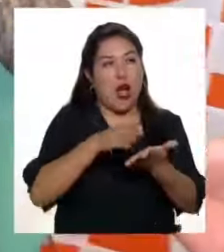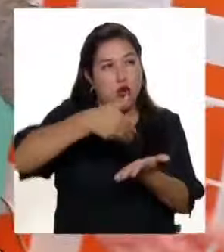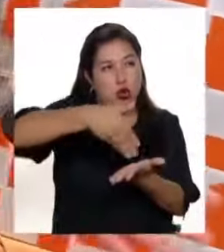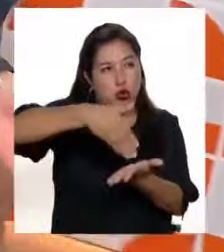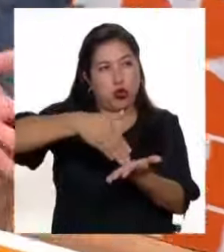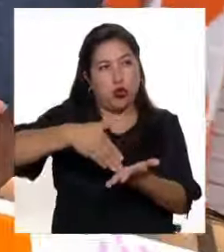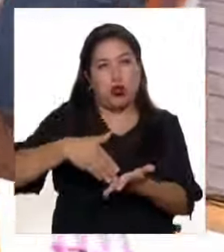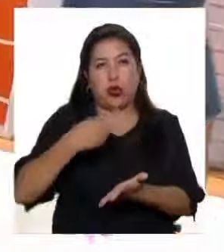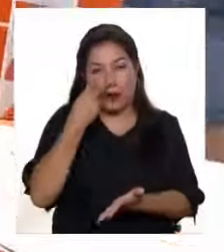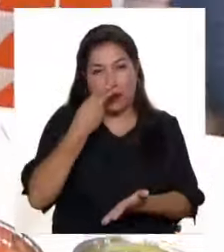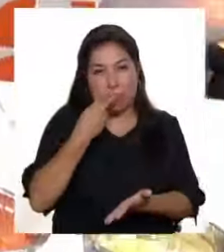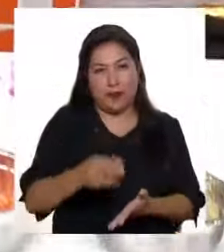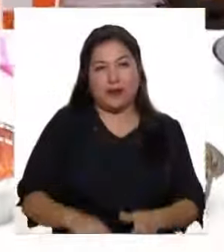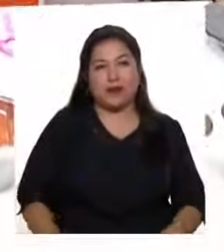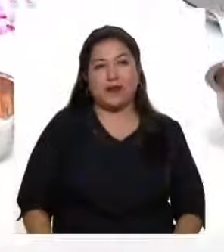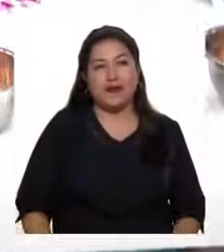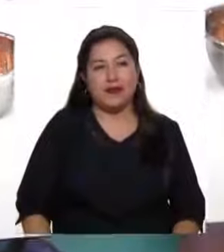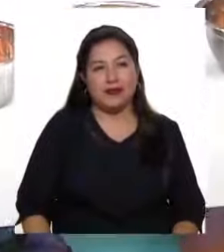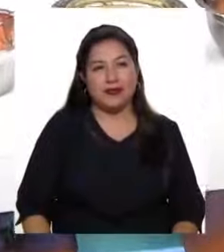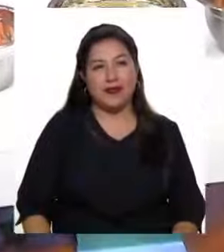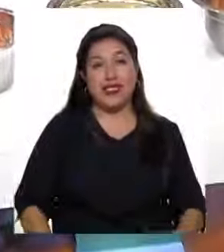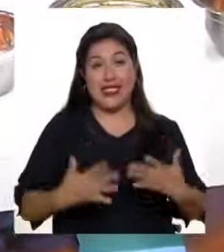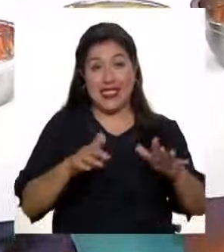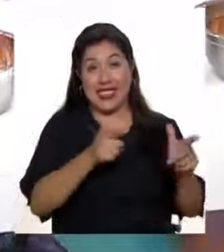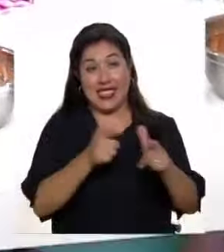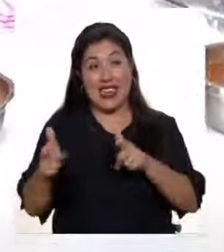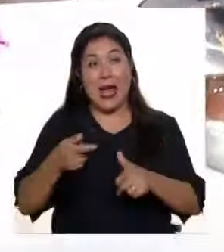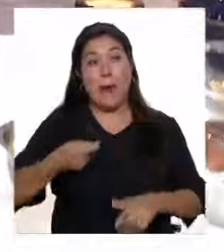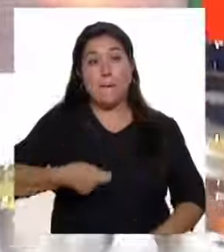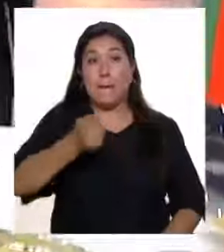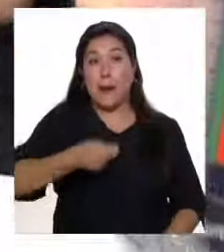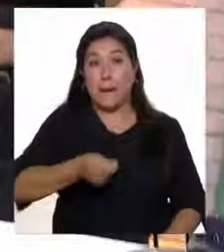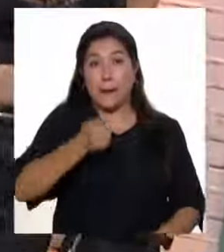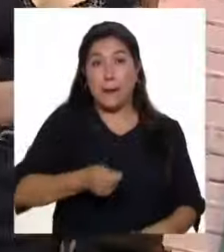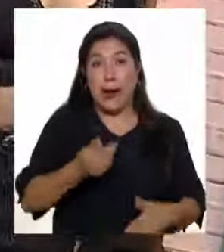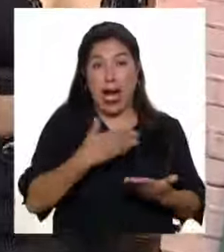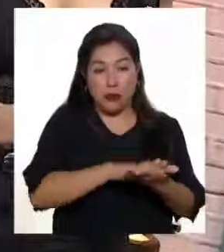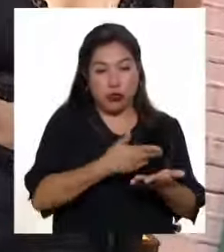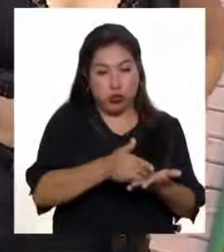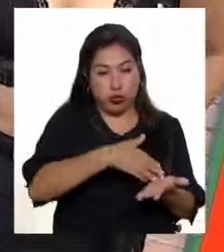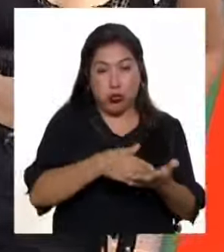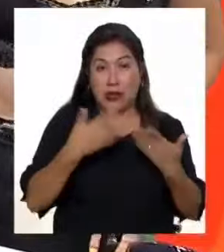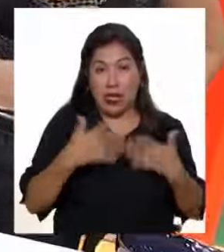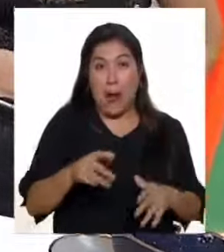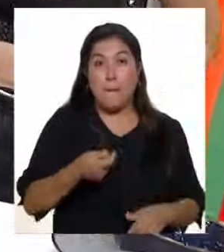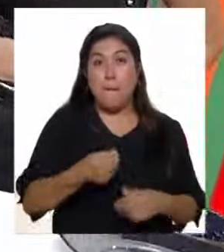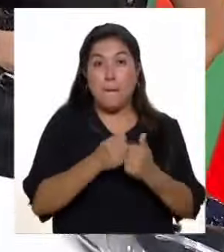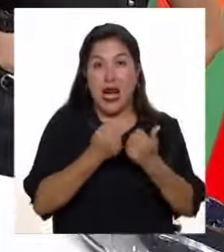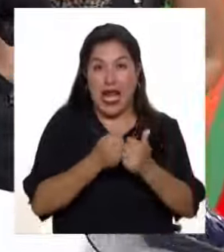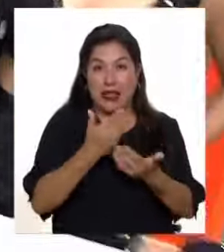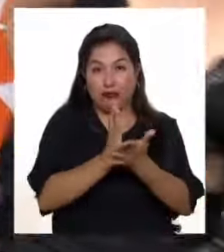rico. Sí. Ah, ya están los pancitos, ya tostaditos. Claro, todo. Pues. Mira, a ver, lo que no se vio fue